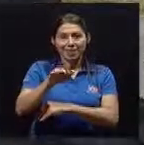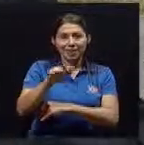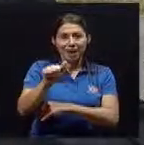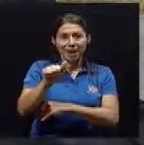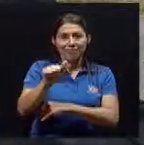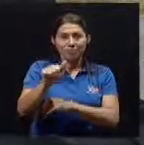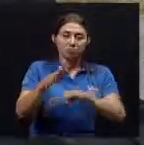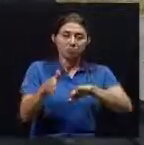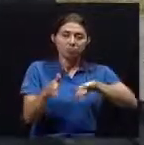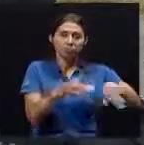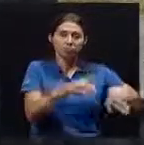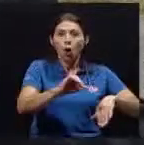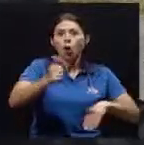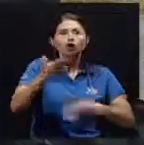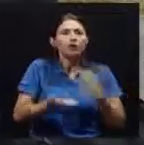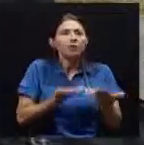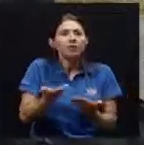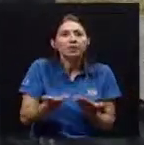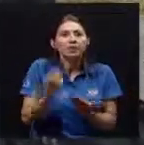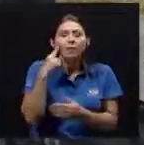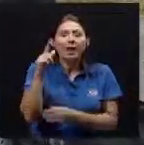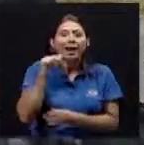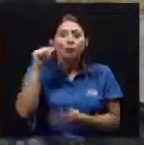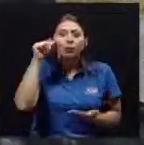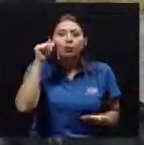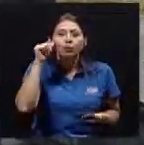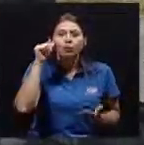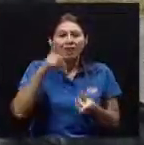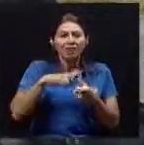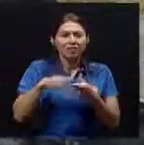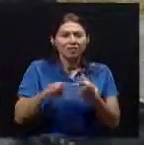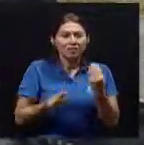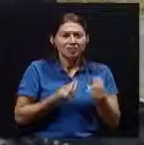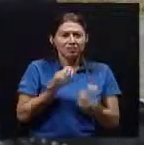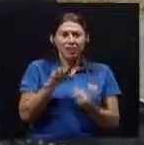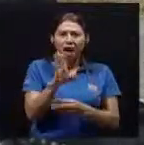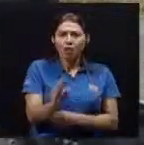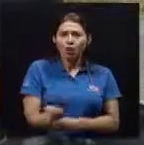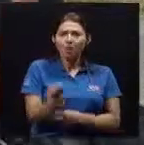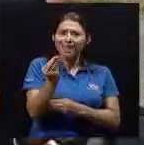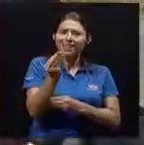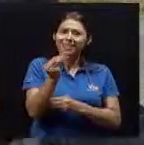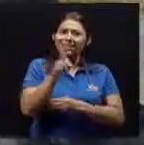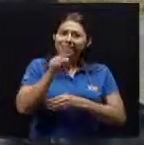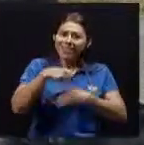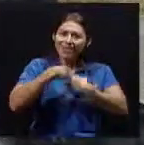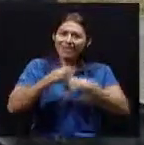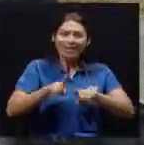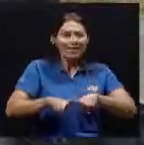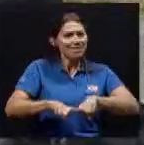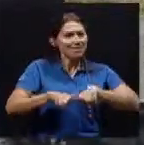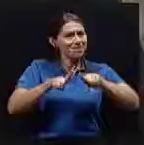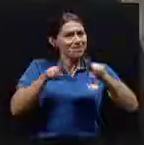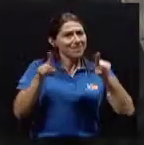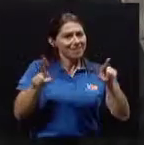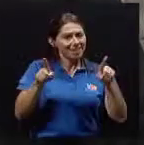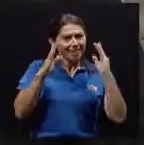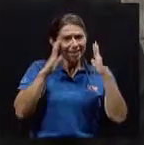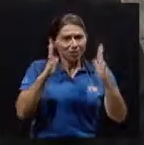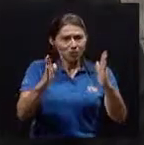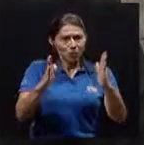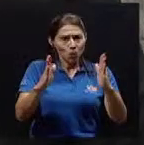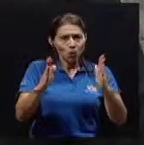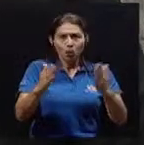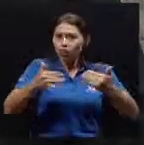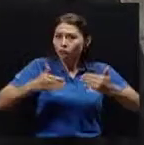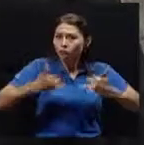servicios están diseñados para adultos. Esa diferenciación en la atención de adolescentes no está todavía bien desarrollada. Entonces,